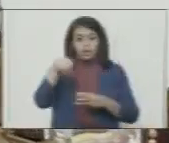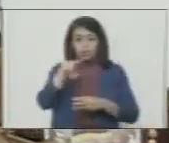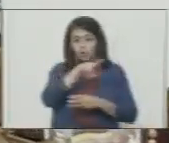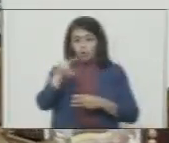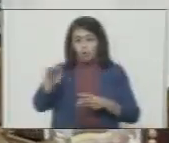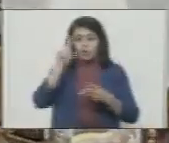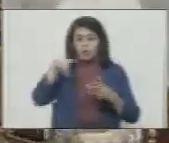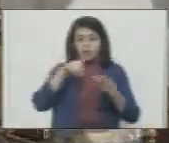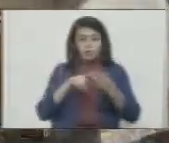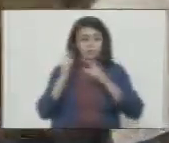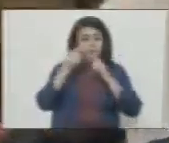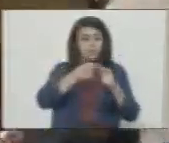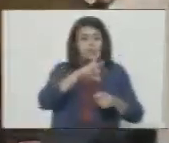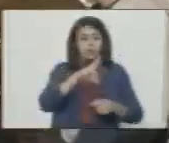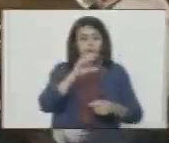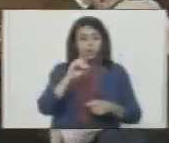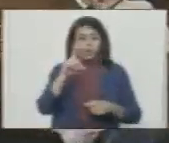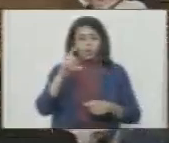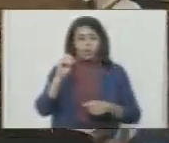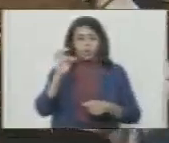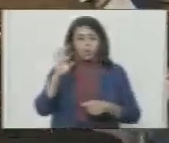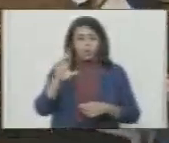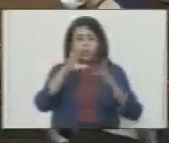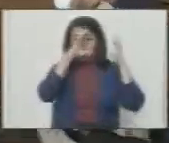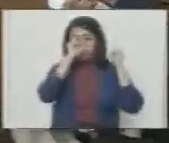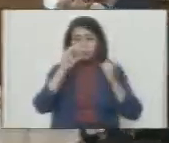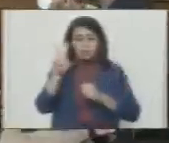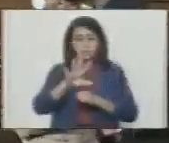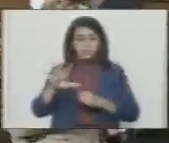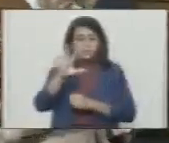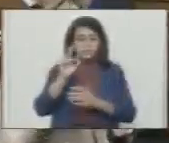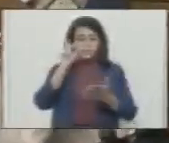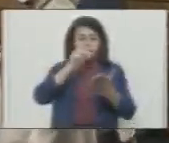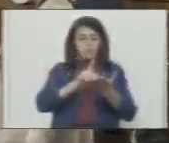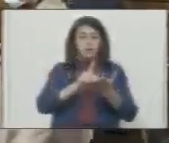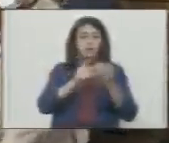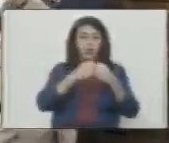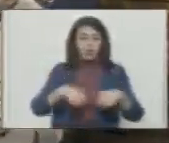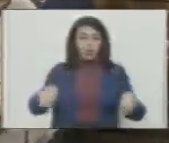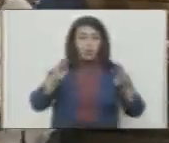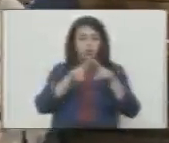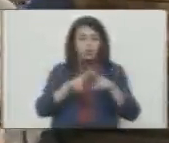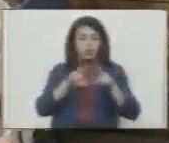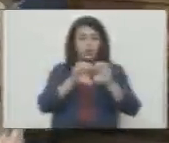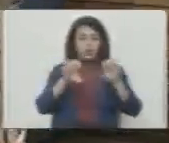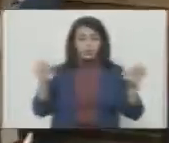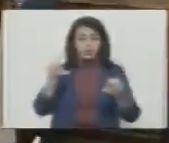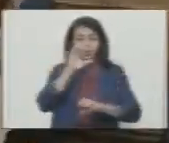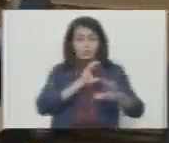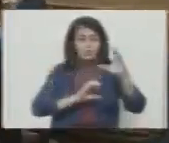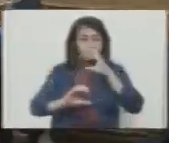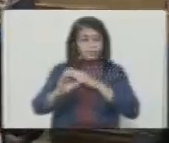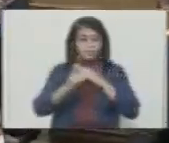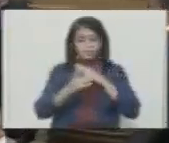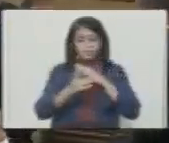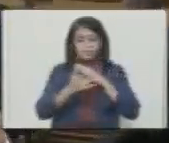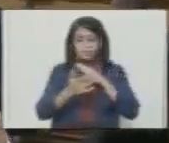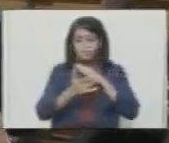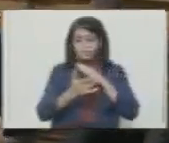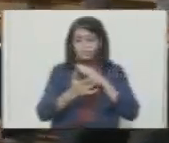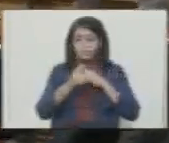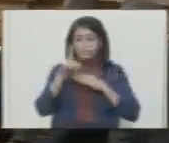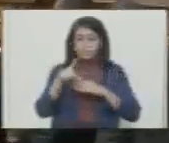Santa Sede. Asimismo, se designó a Rodolfo Humberto Pérez como embajador de Venezuela ante la Organización de las Naciones Unidas para la Educación, la Ciencia y